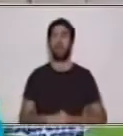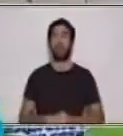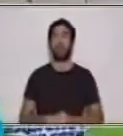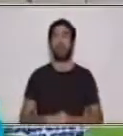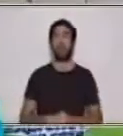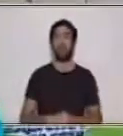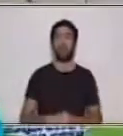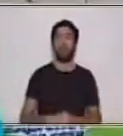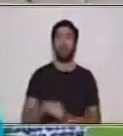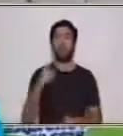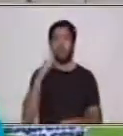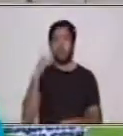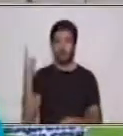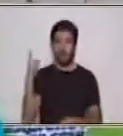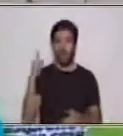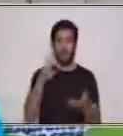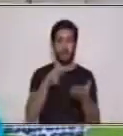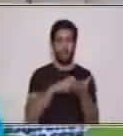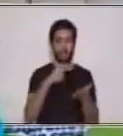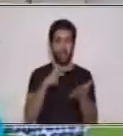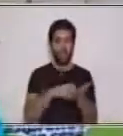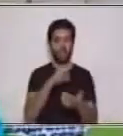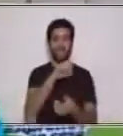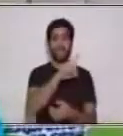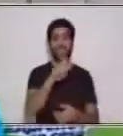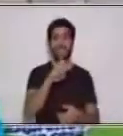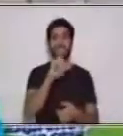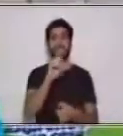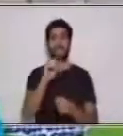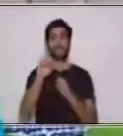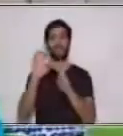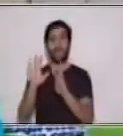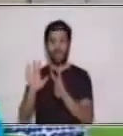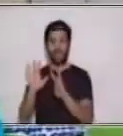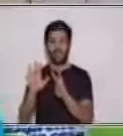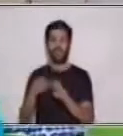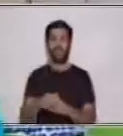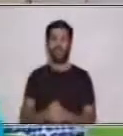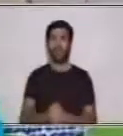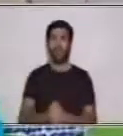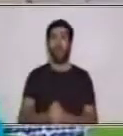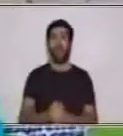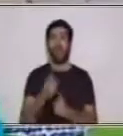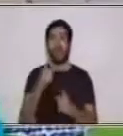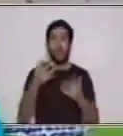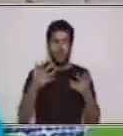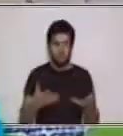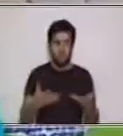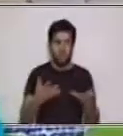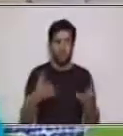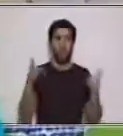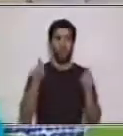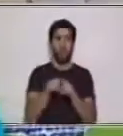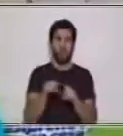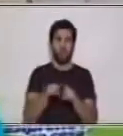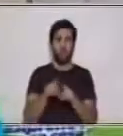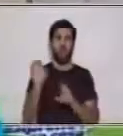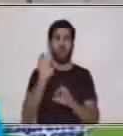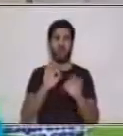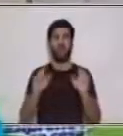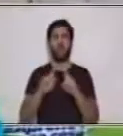de la página 107 dice, experimentemos, ¿cambia el peso o no?